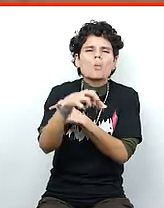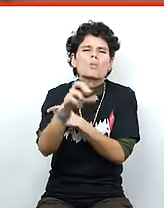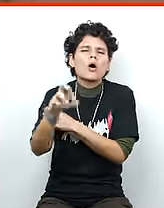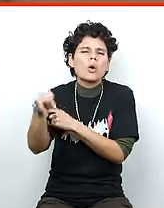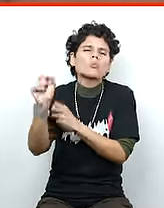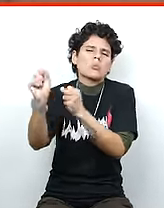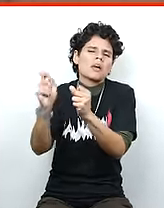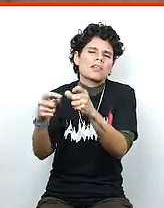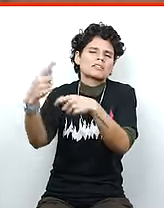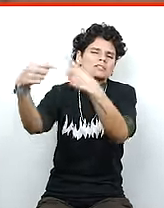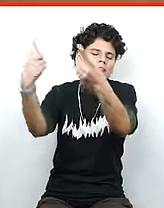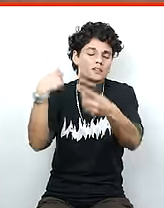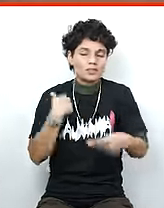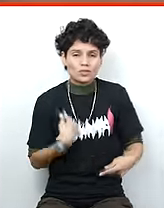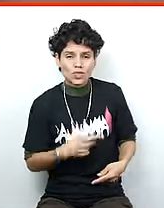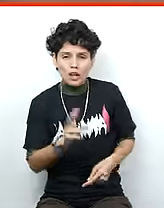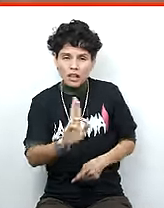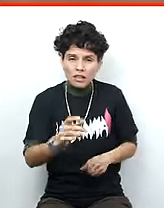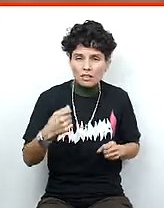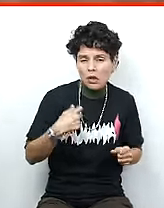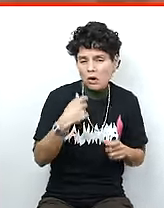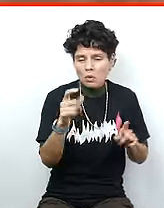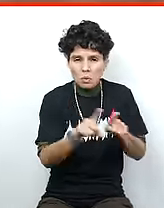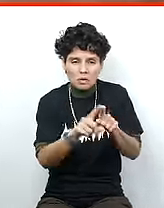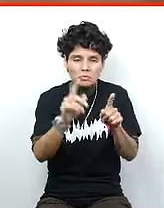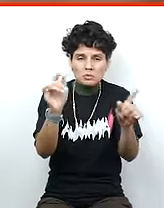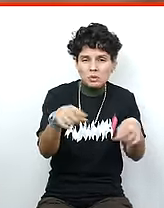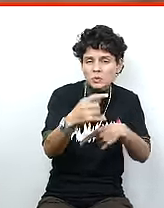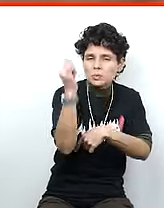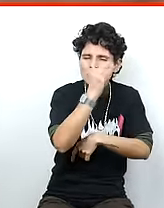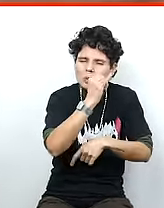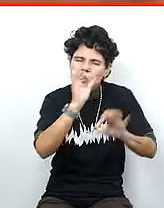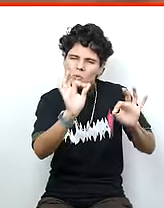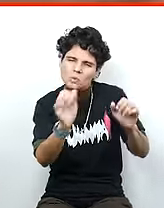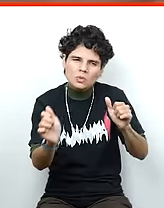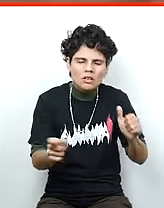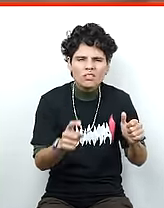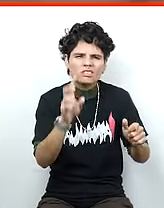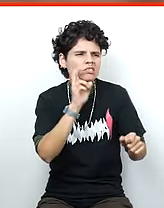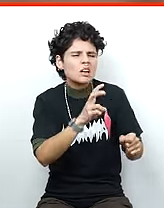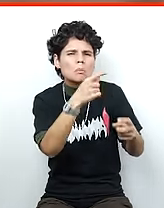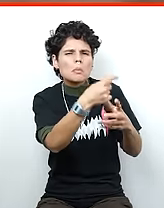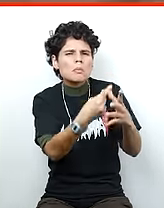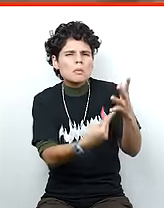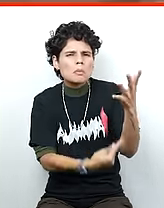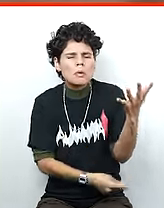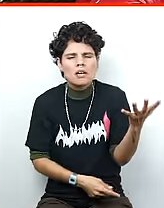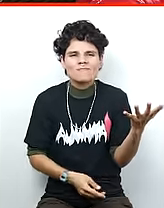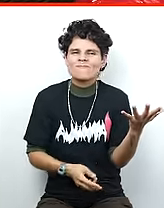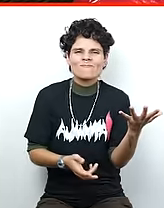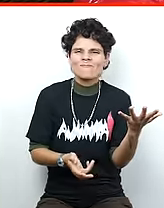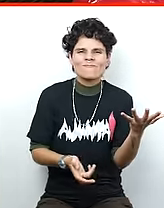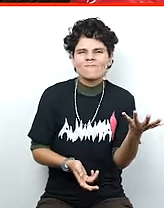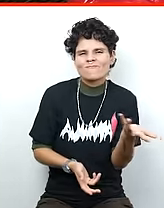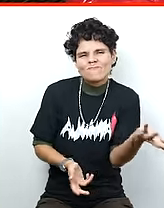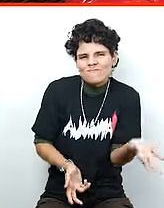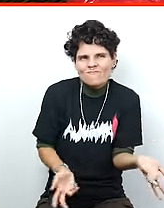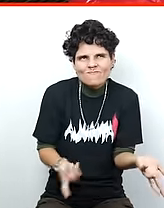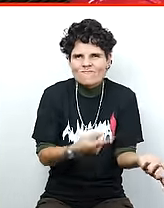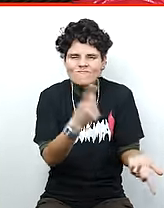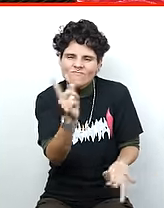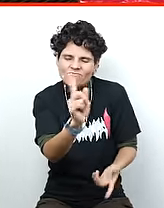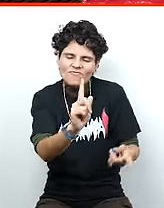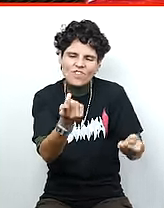eso, pero yo no soy de ese estilo. Este soy yo, esta es mi esencia, esto es lo que siento y esto es lo que... Este soy yo, esta es la voz que